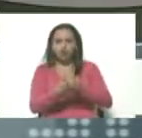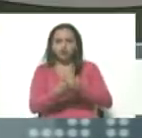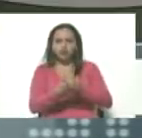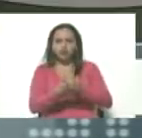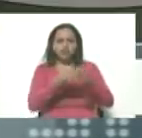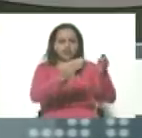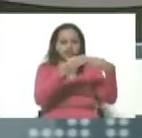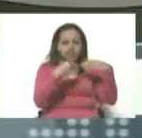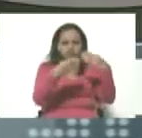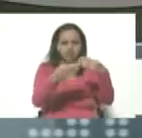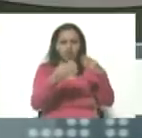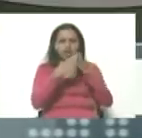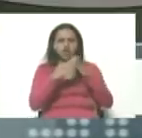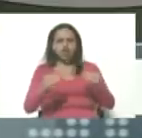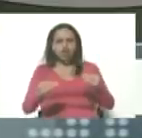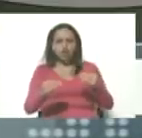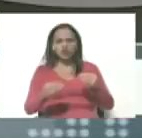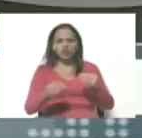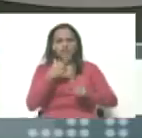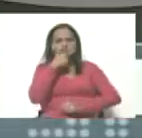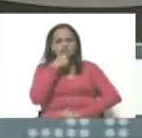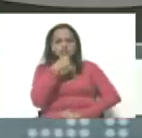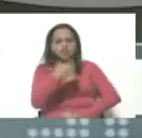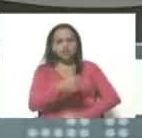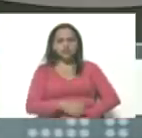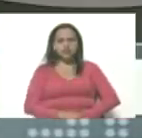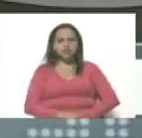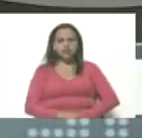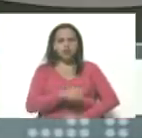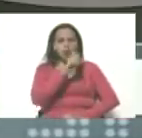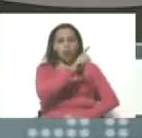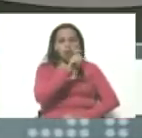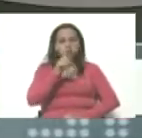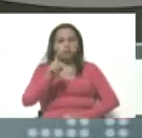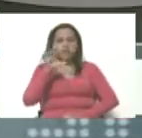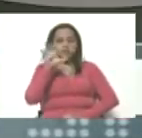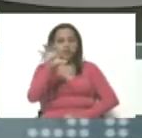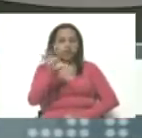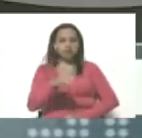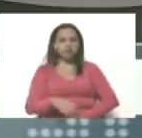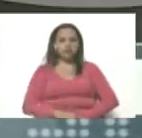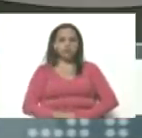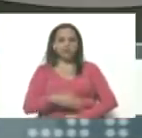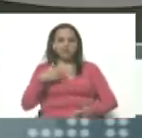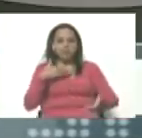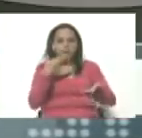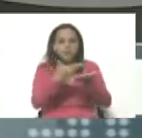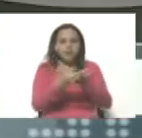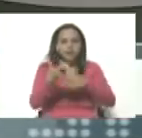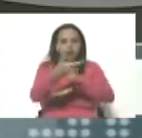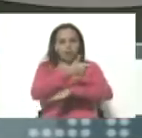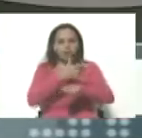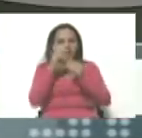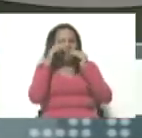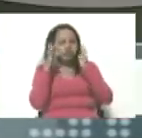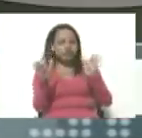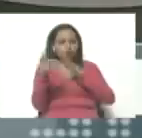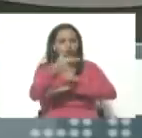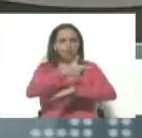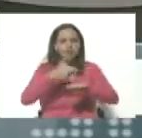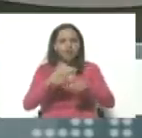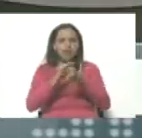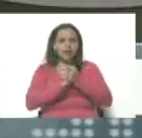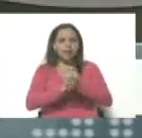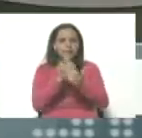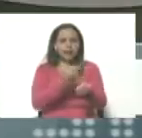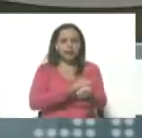señales y todas sus facilidades, 11 estados. Yo le pido a los gobernadores, atención gobernadores,